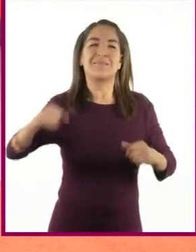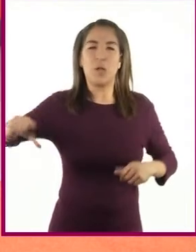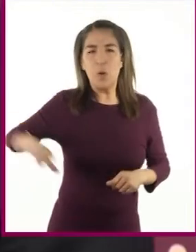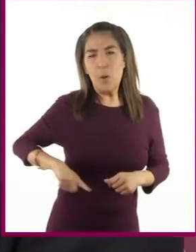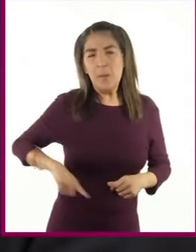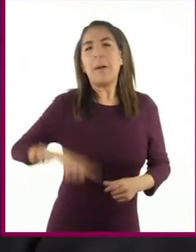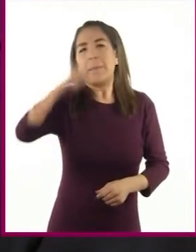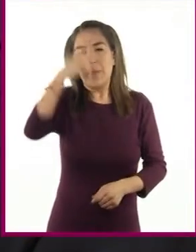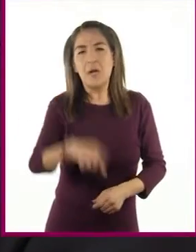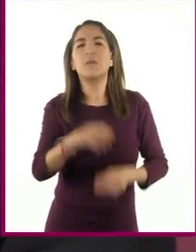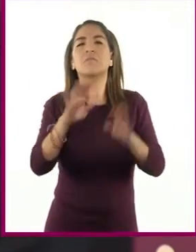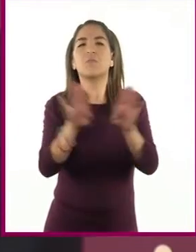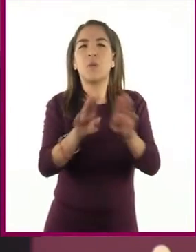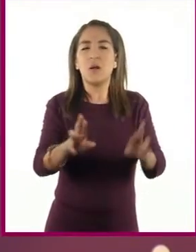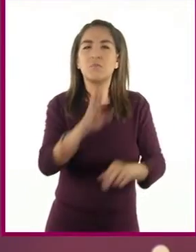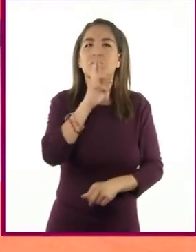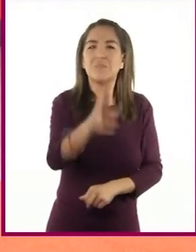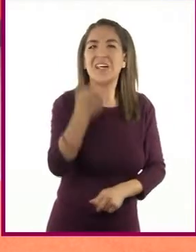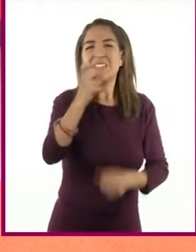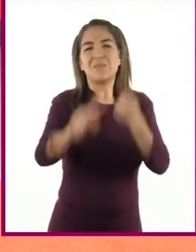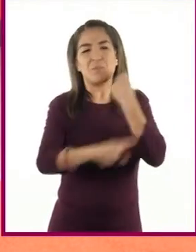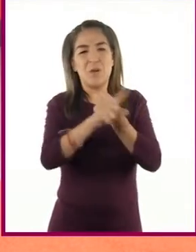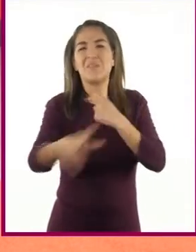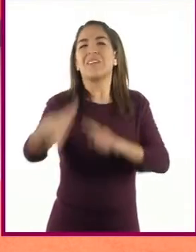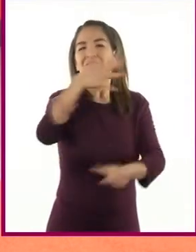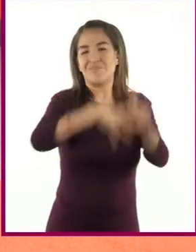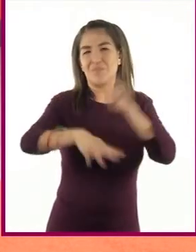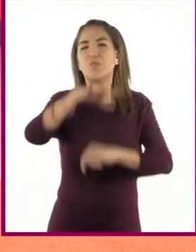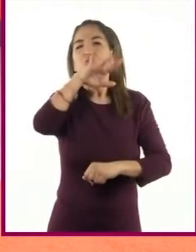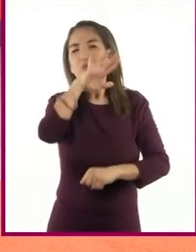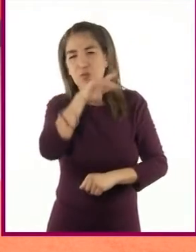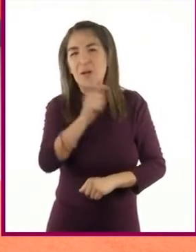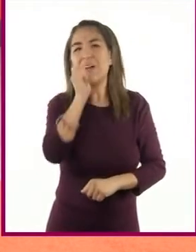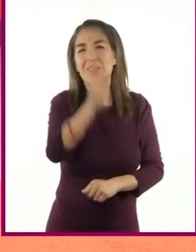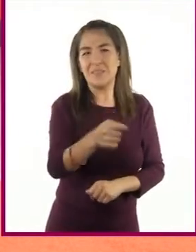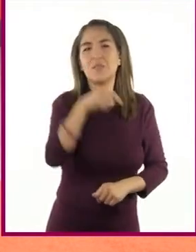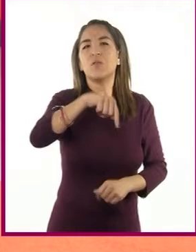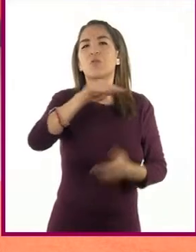que respondan por los daños ambientales causados a su comunidad.